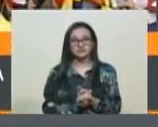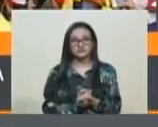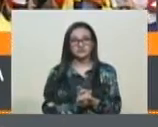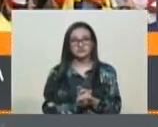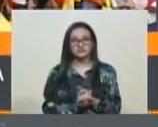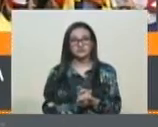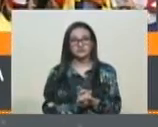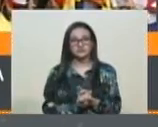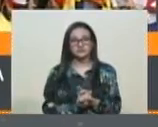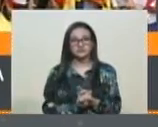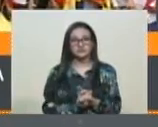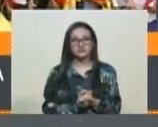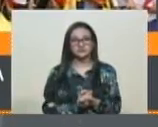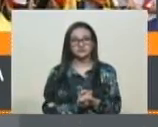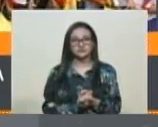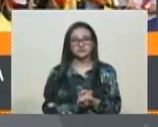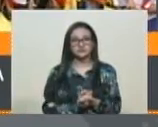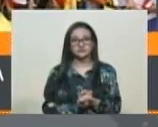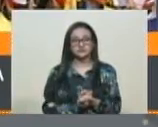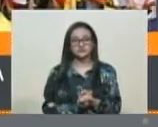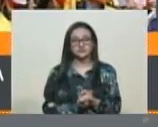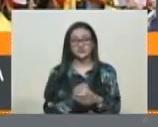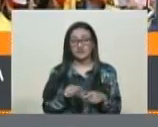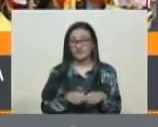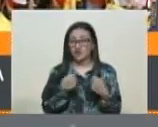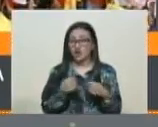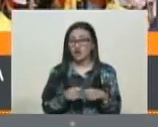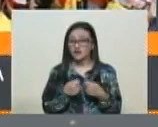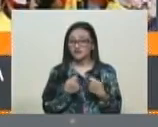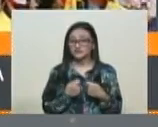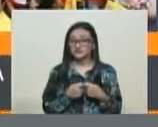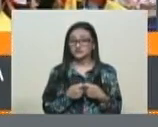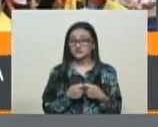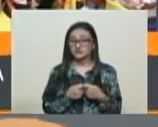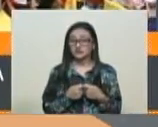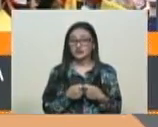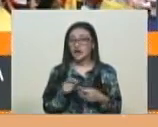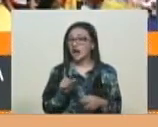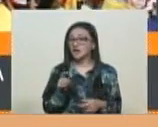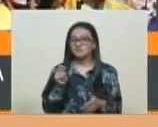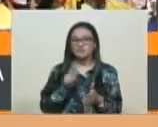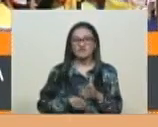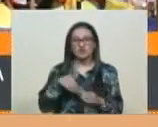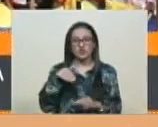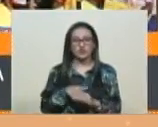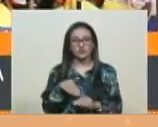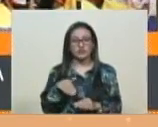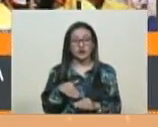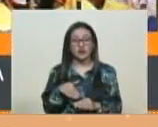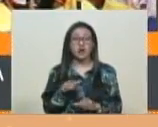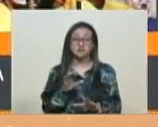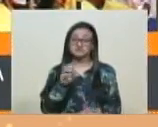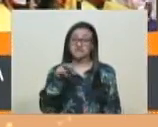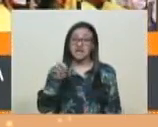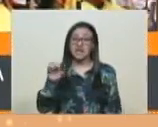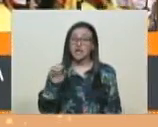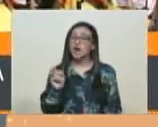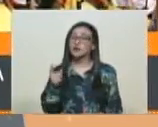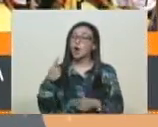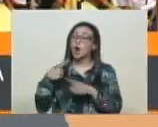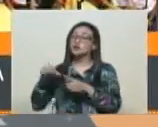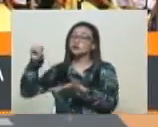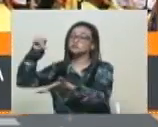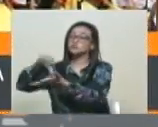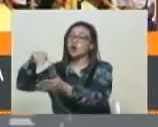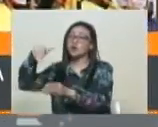voto. A través de la violencia dijeron, en estos centros no se votan. Y el Poder Electoral habilitó